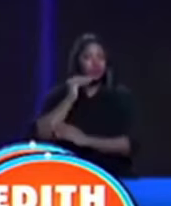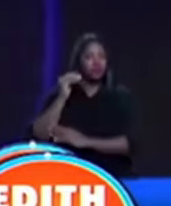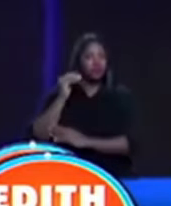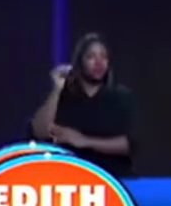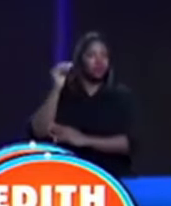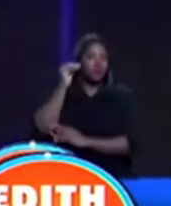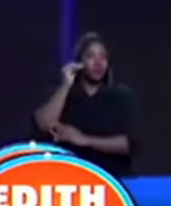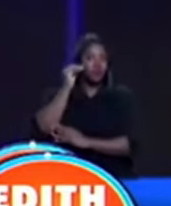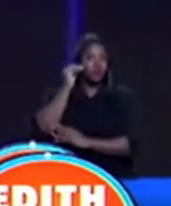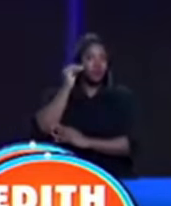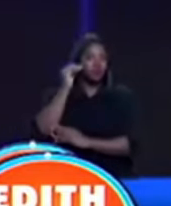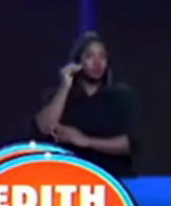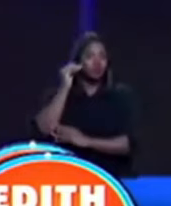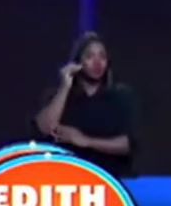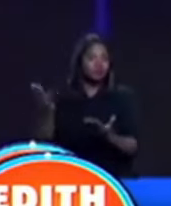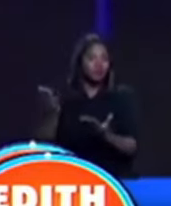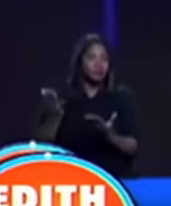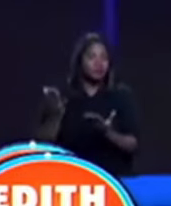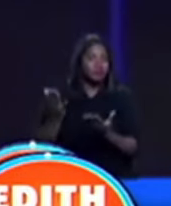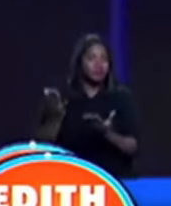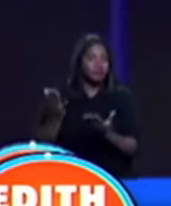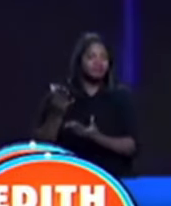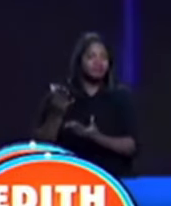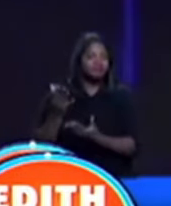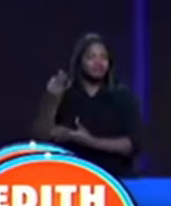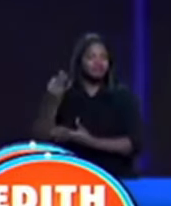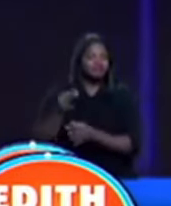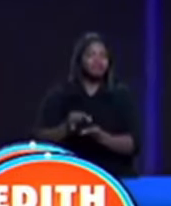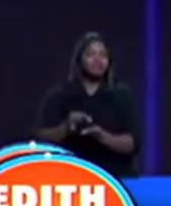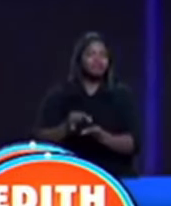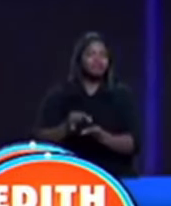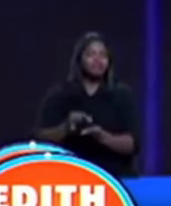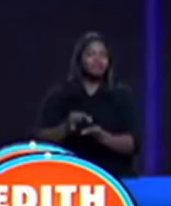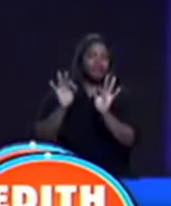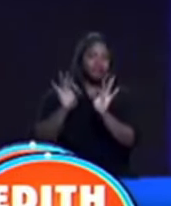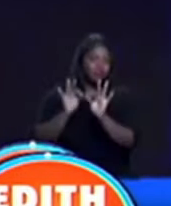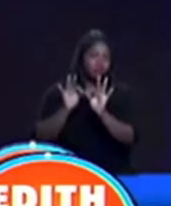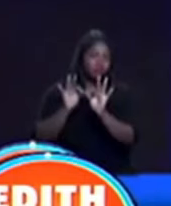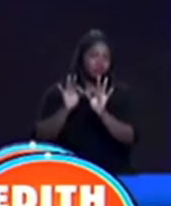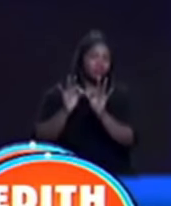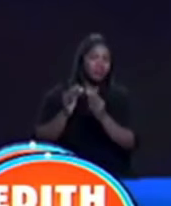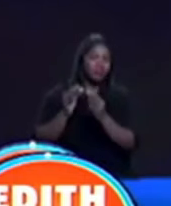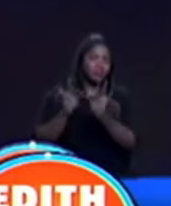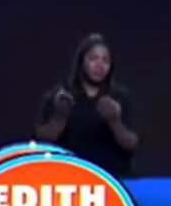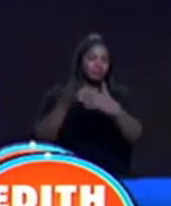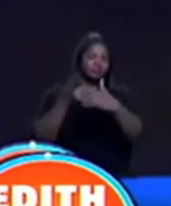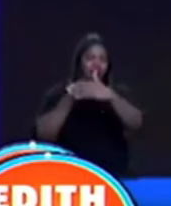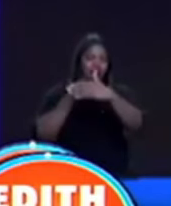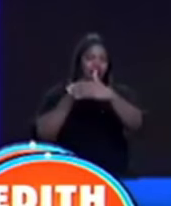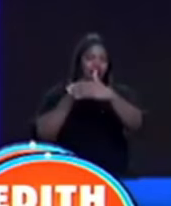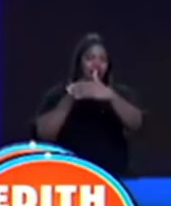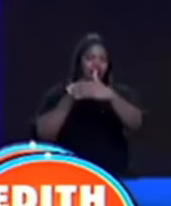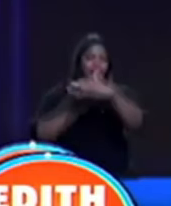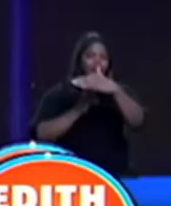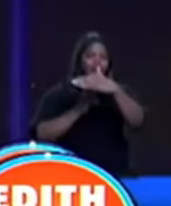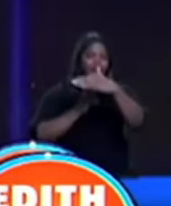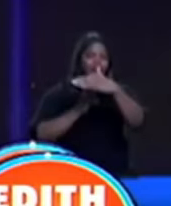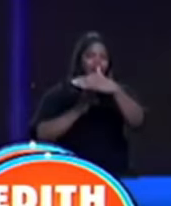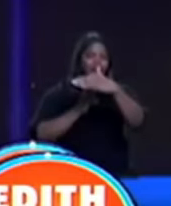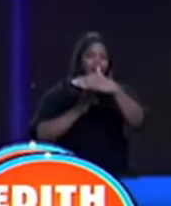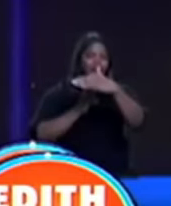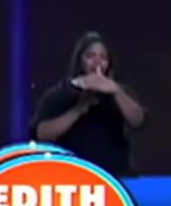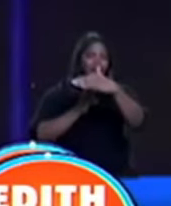les quiero señalar que es necesario en materia migratoria que